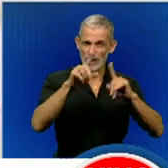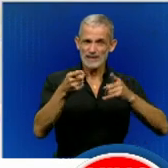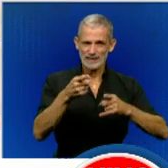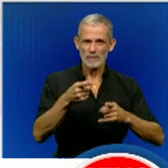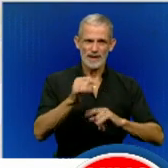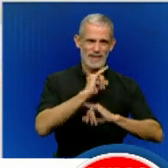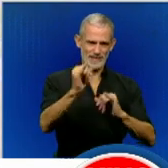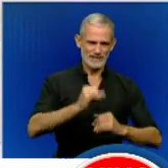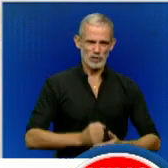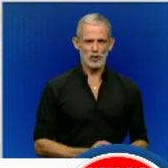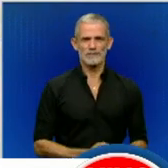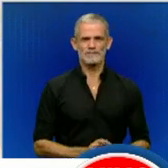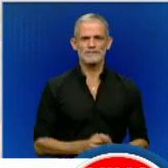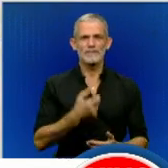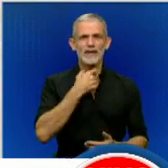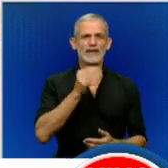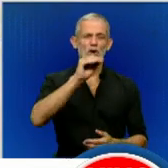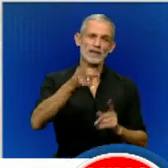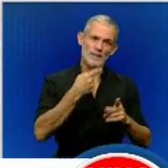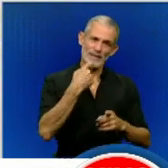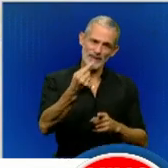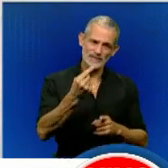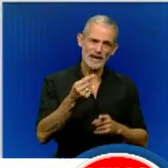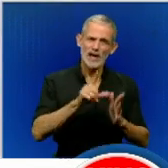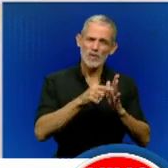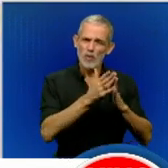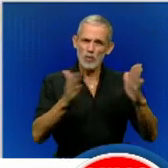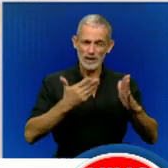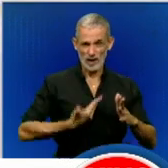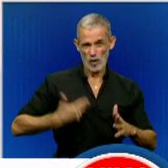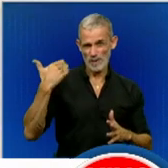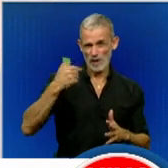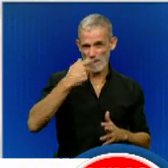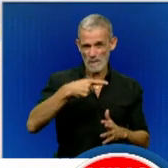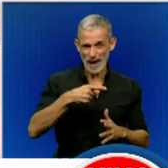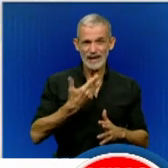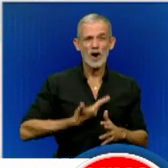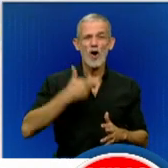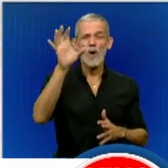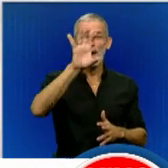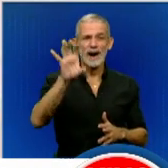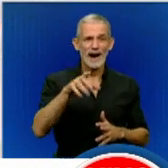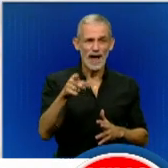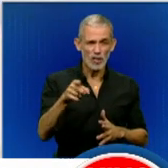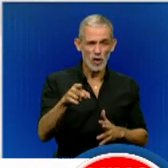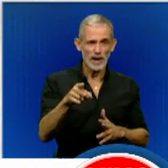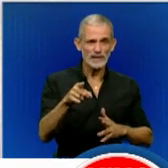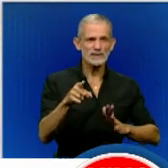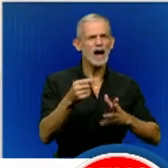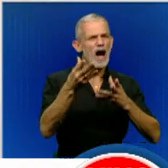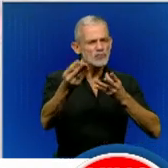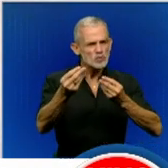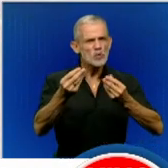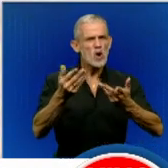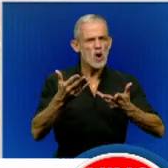remarcarlo quiero también destacar que durante el gobierno anterior a los gobernadores se los ayudo y